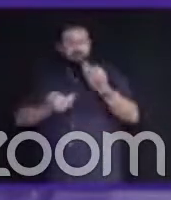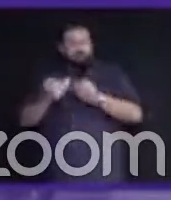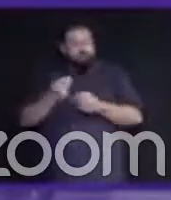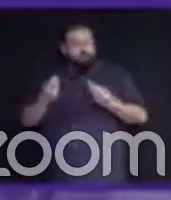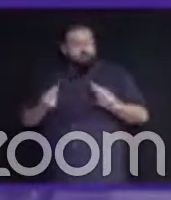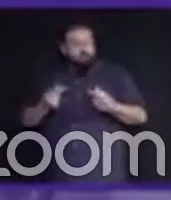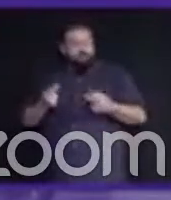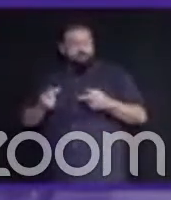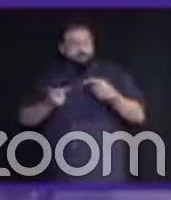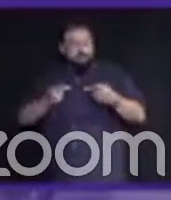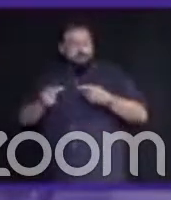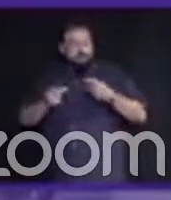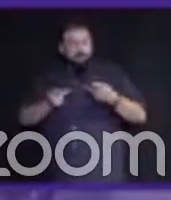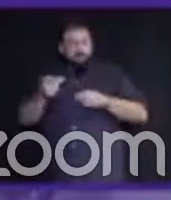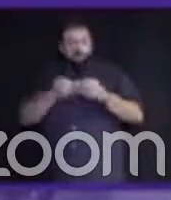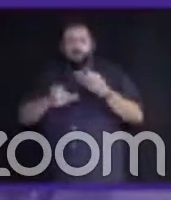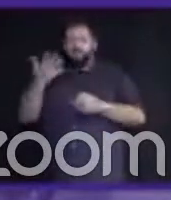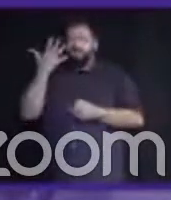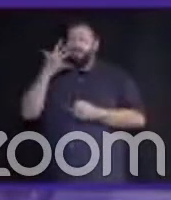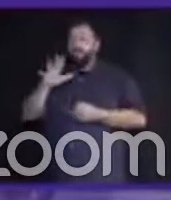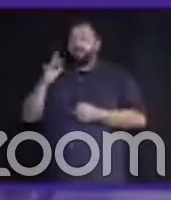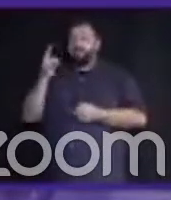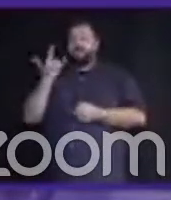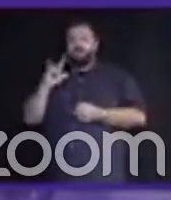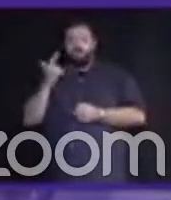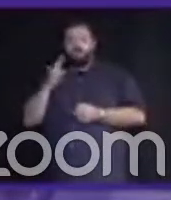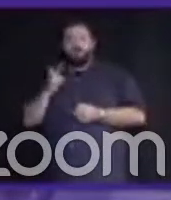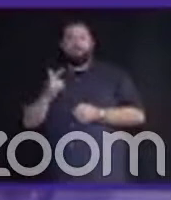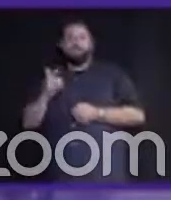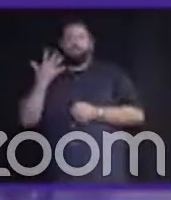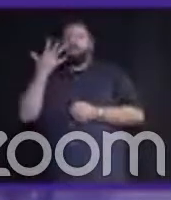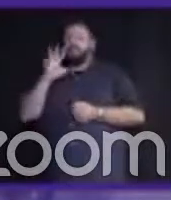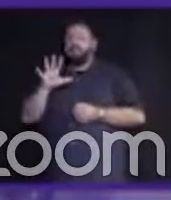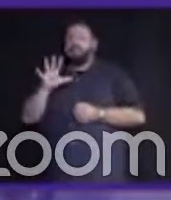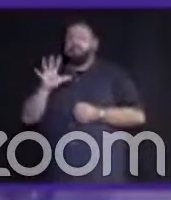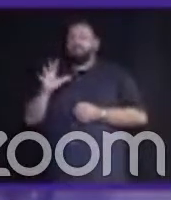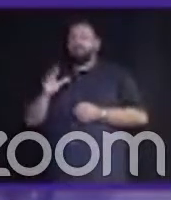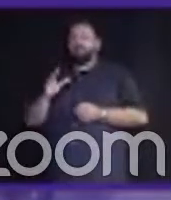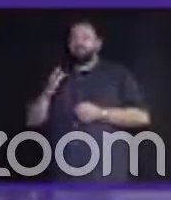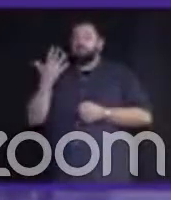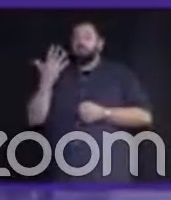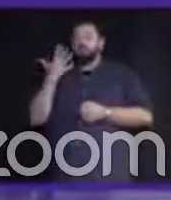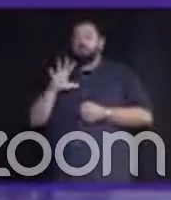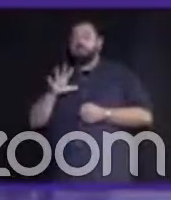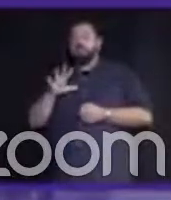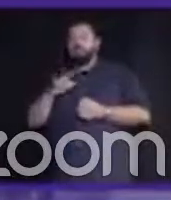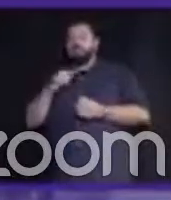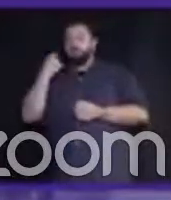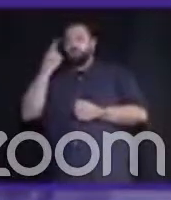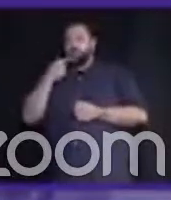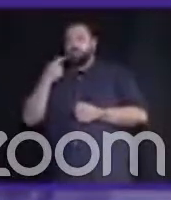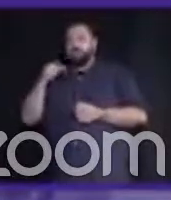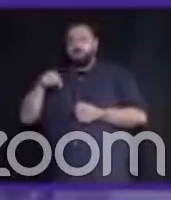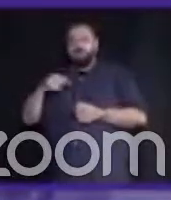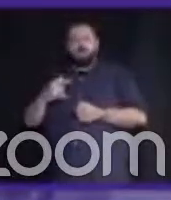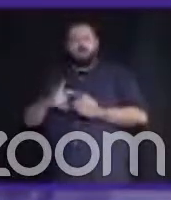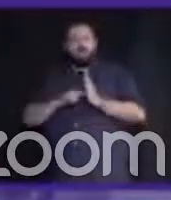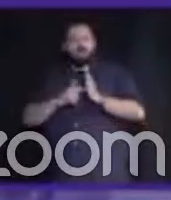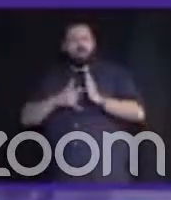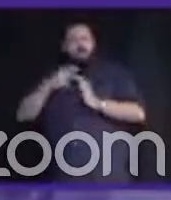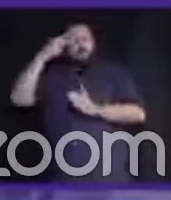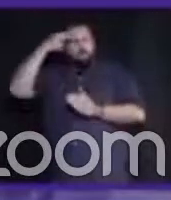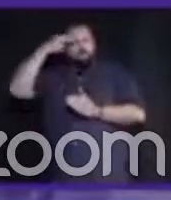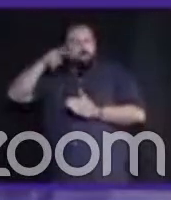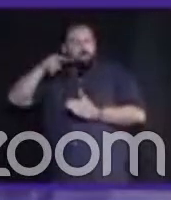pilas, día 10 de julio a las 10 horas, me imagino que ese horario es de aquí, centro de México,